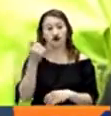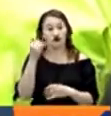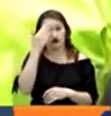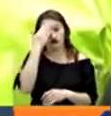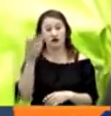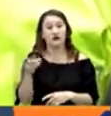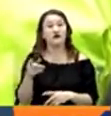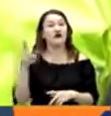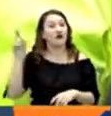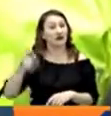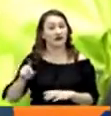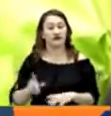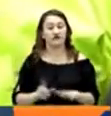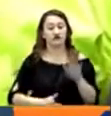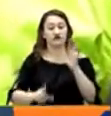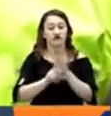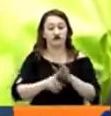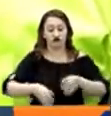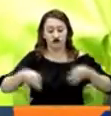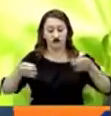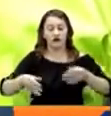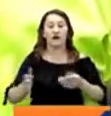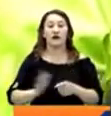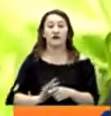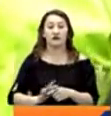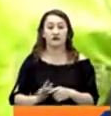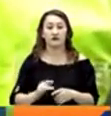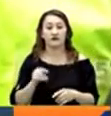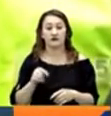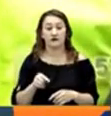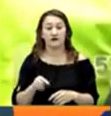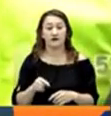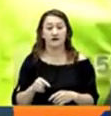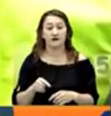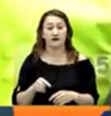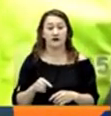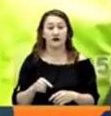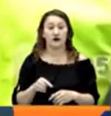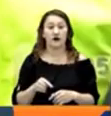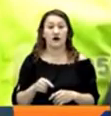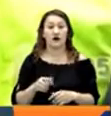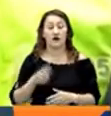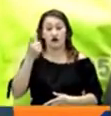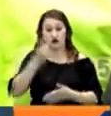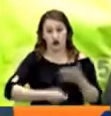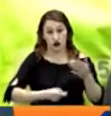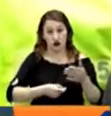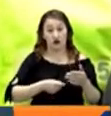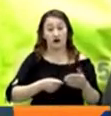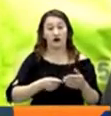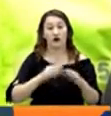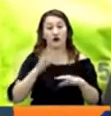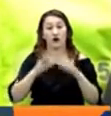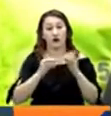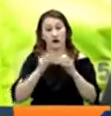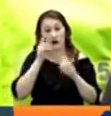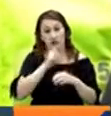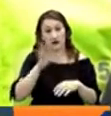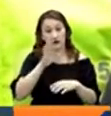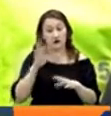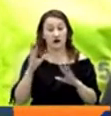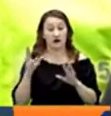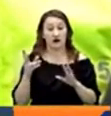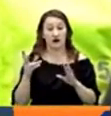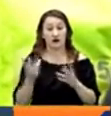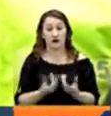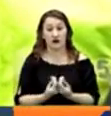ya totalmente legal para poder aplicar tanto los comparendos, el Código Nacional de Convivencia y Seguridad Ciudadana, el